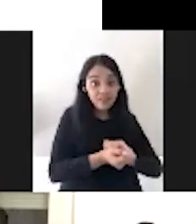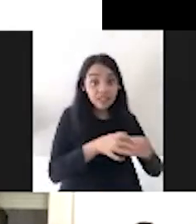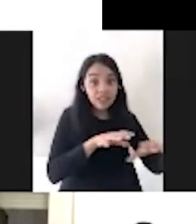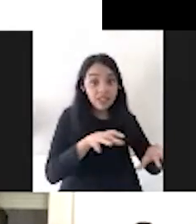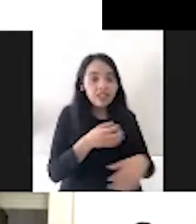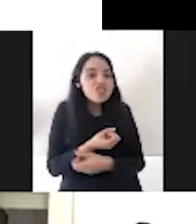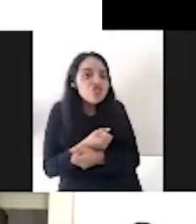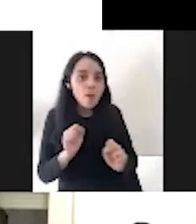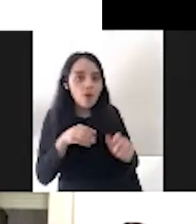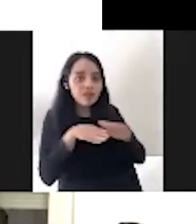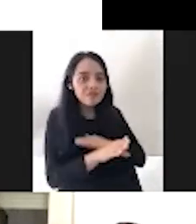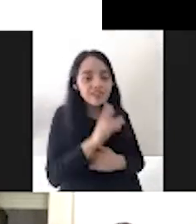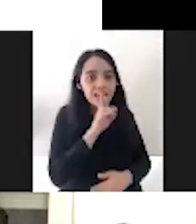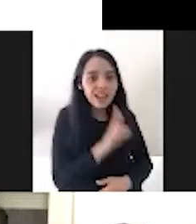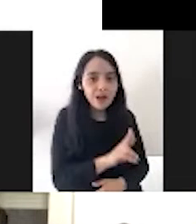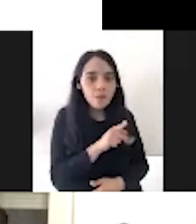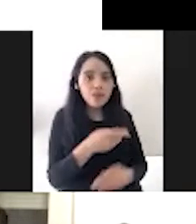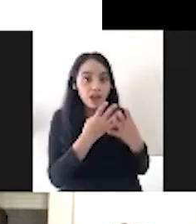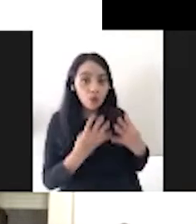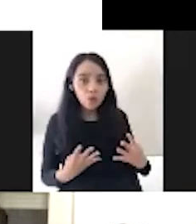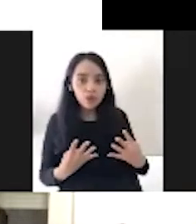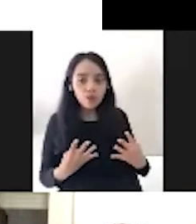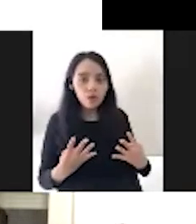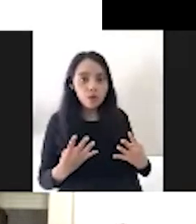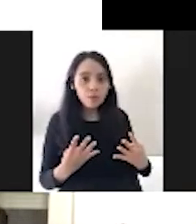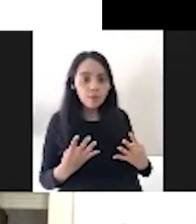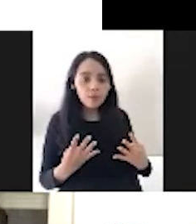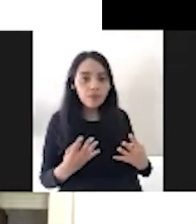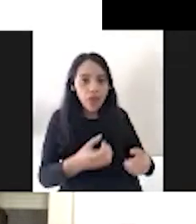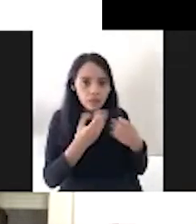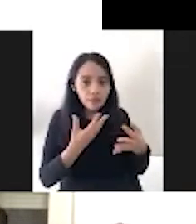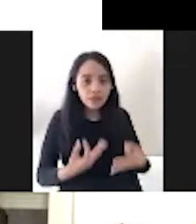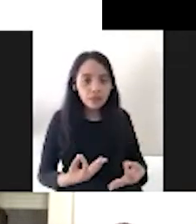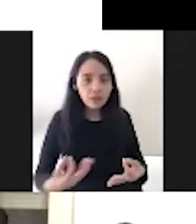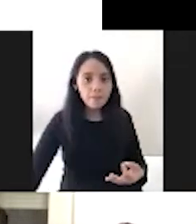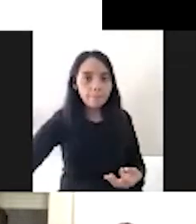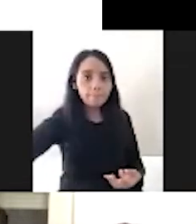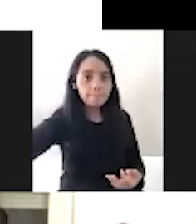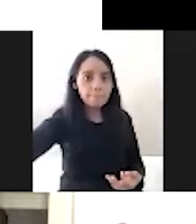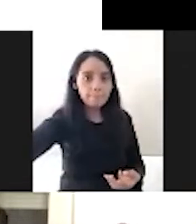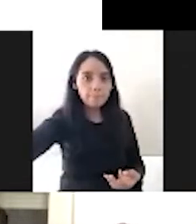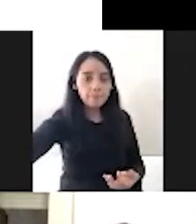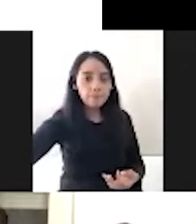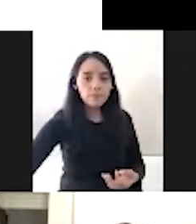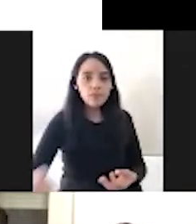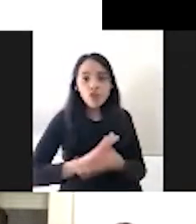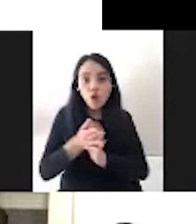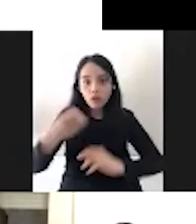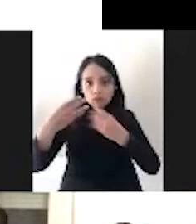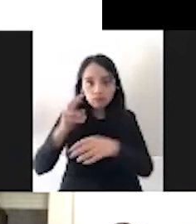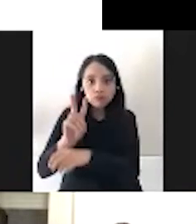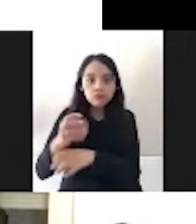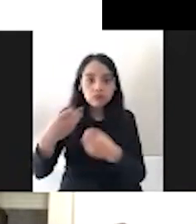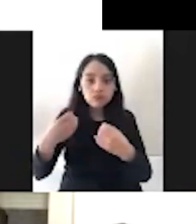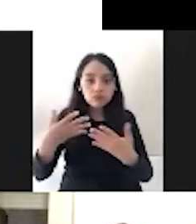poder responder al currículum y aprender los aprendizajes, los contenidos que son tratados por el docente, se